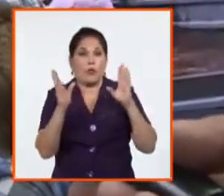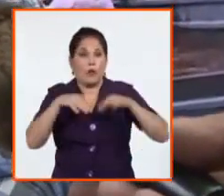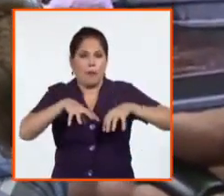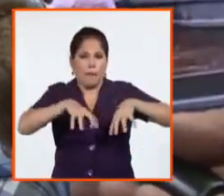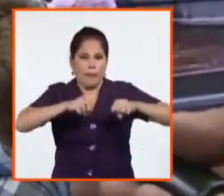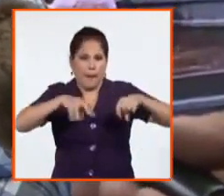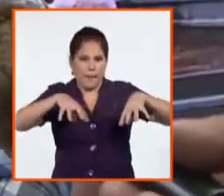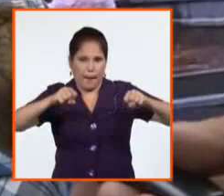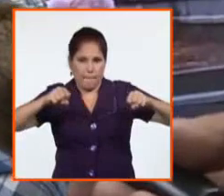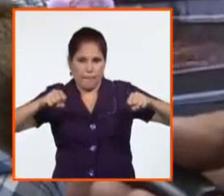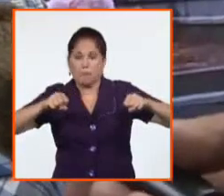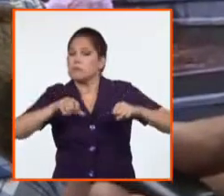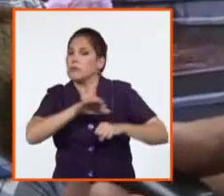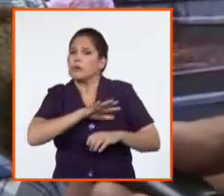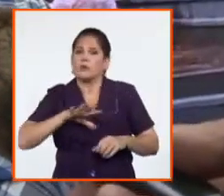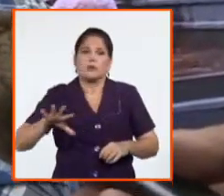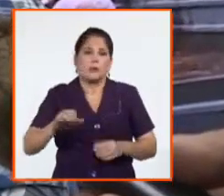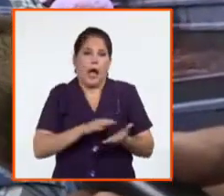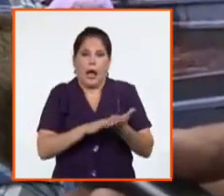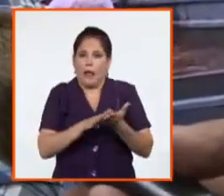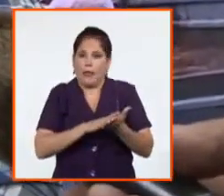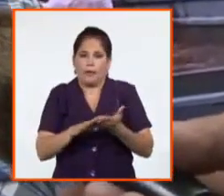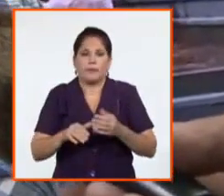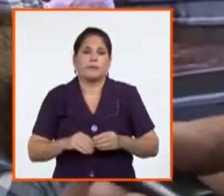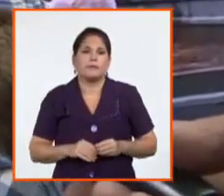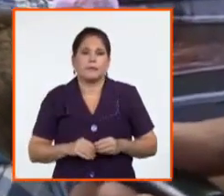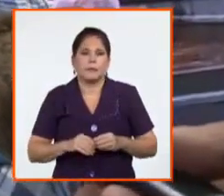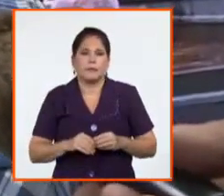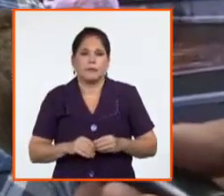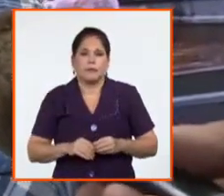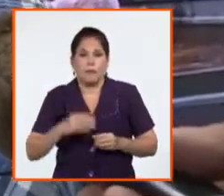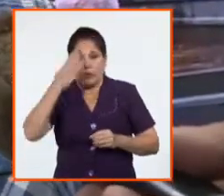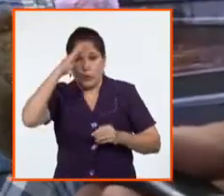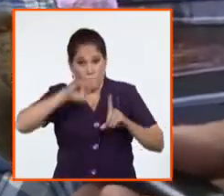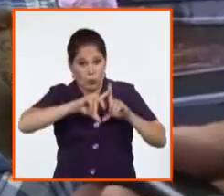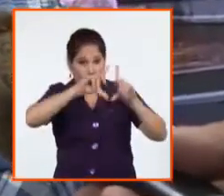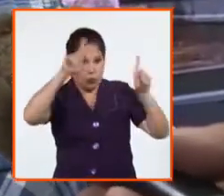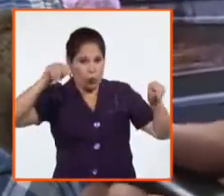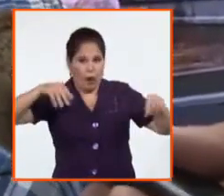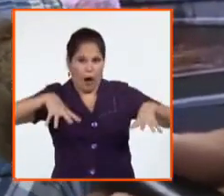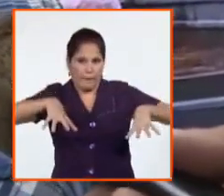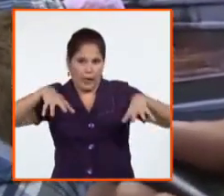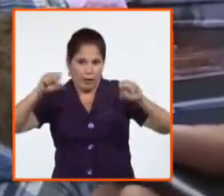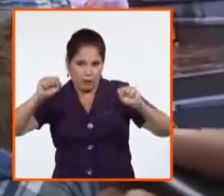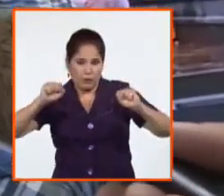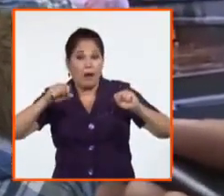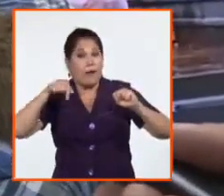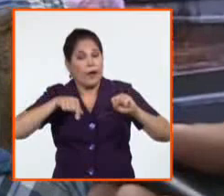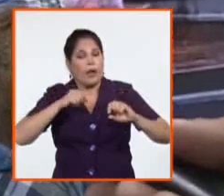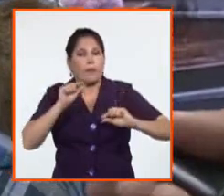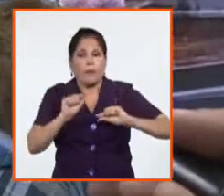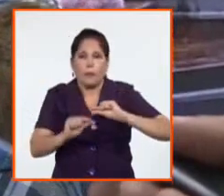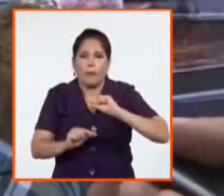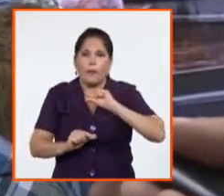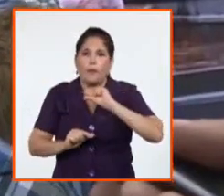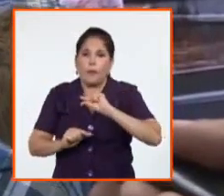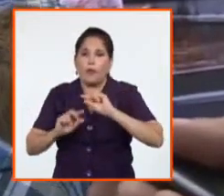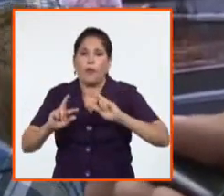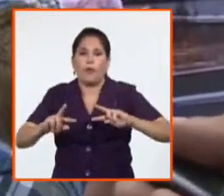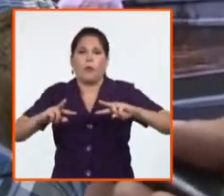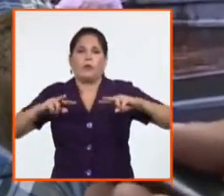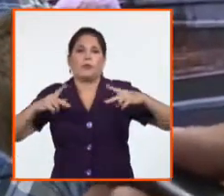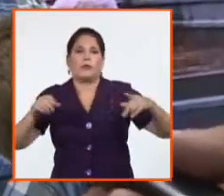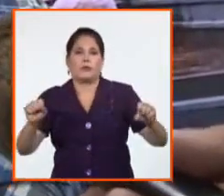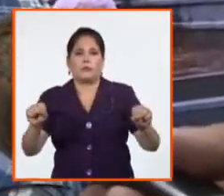eléctrico en ninguna zona del país en estos momentos. Ya estamos comenzando el proceso de restauración del